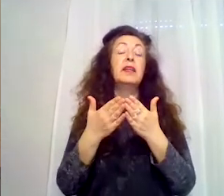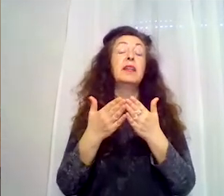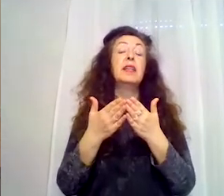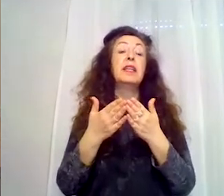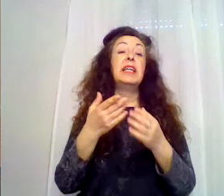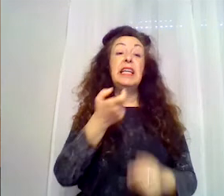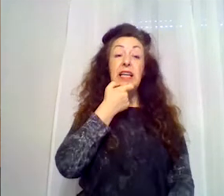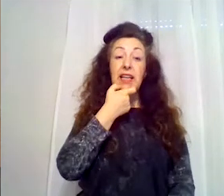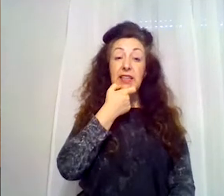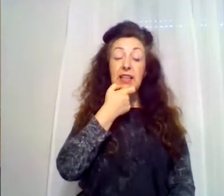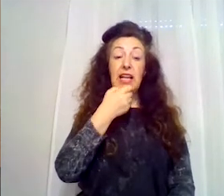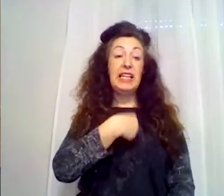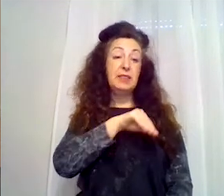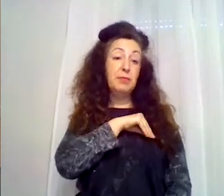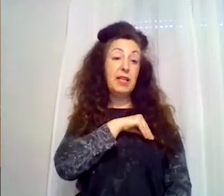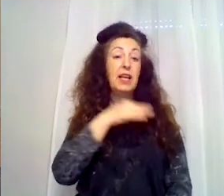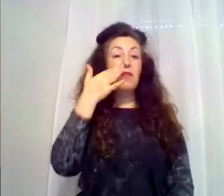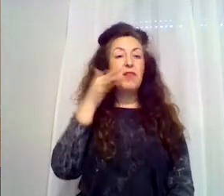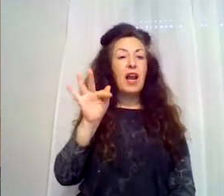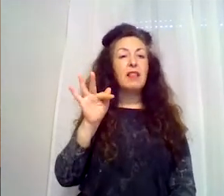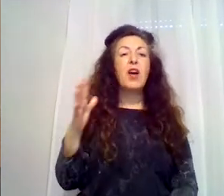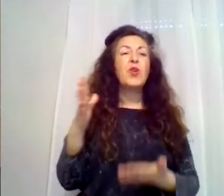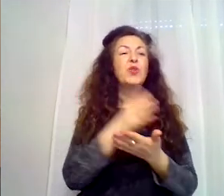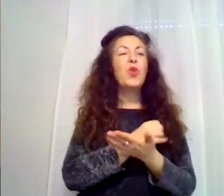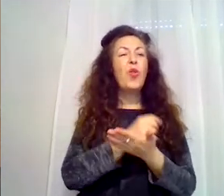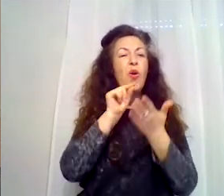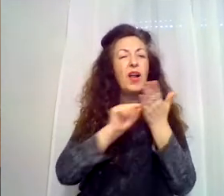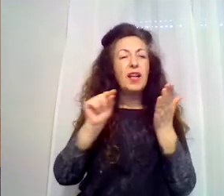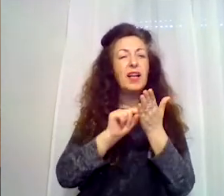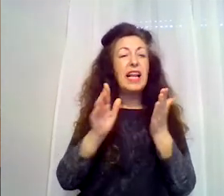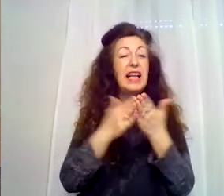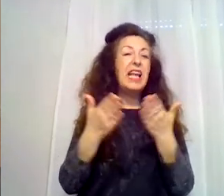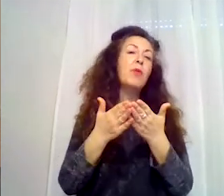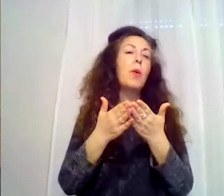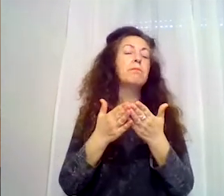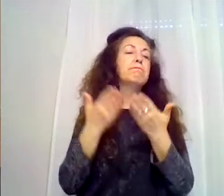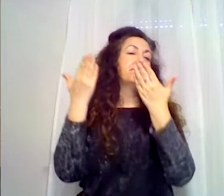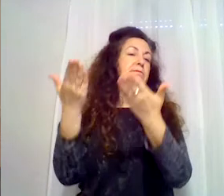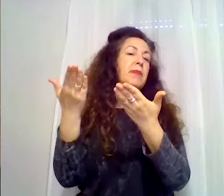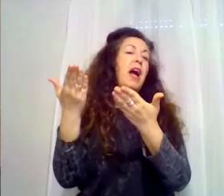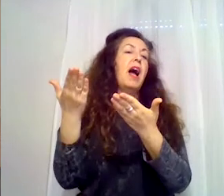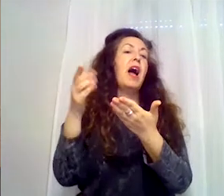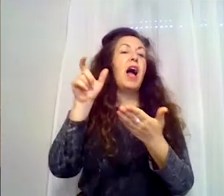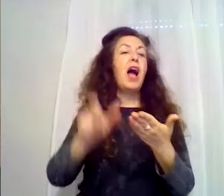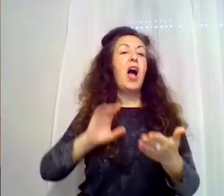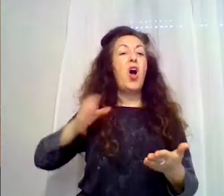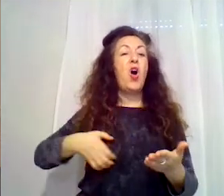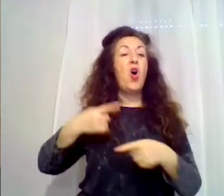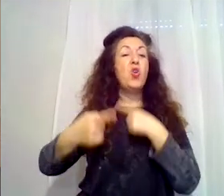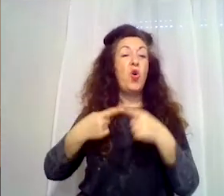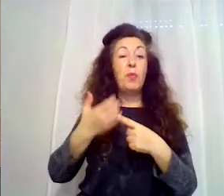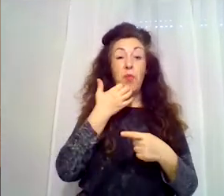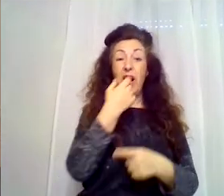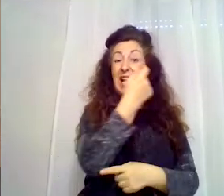decir, de que ha interpretado bien lo que querías decir, ¿eh? Yo creo que era justo eso. Ah, ¿y la señora? Sí, gracias. Es